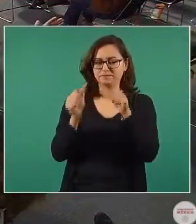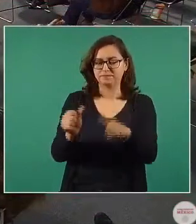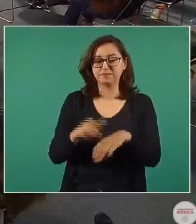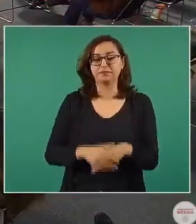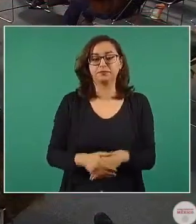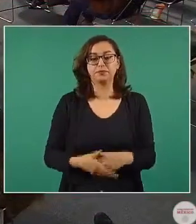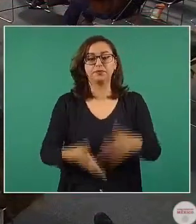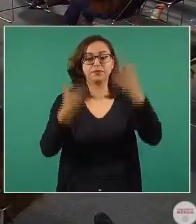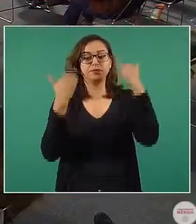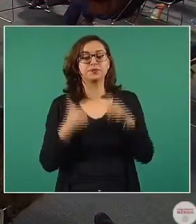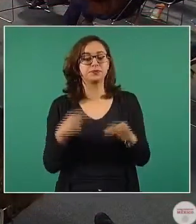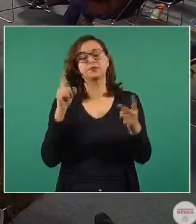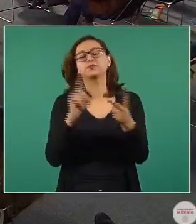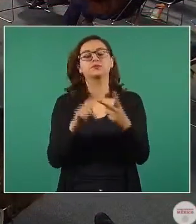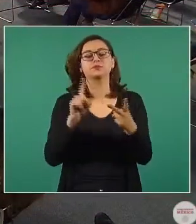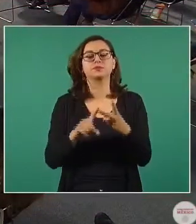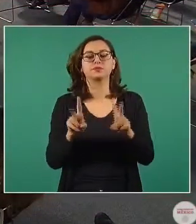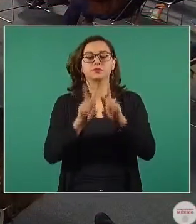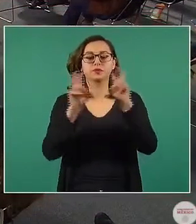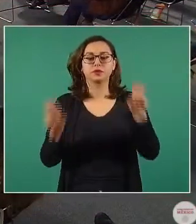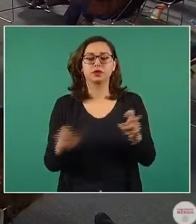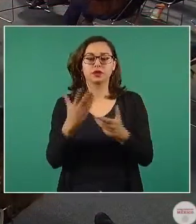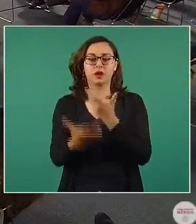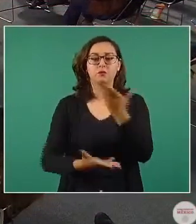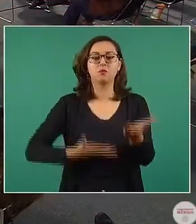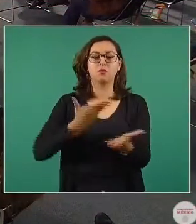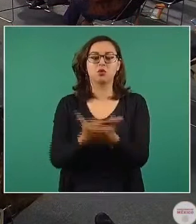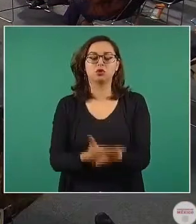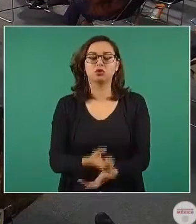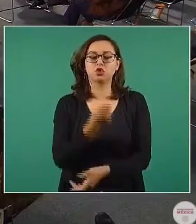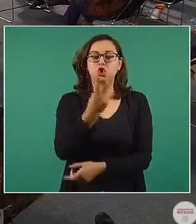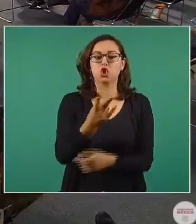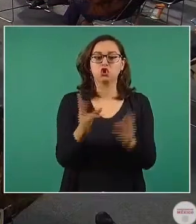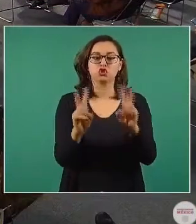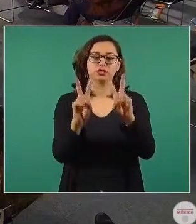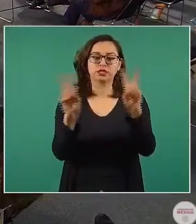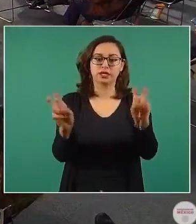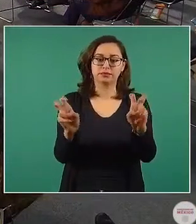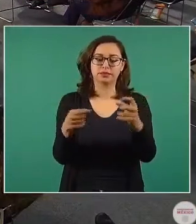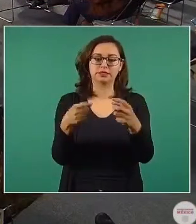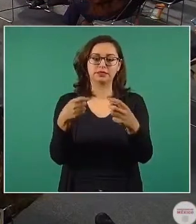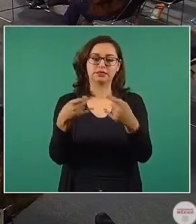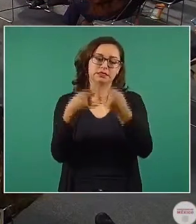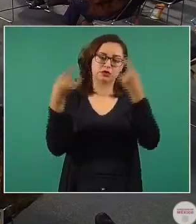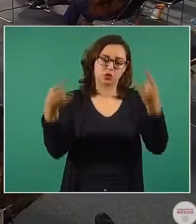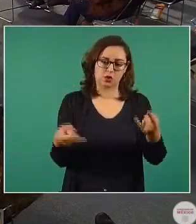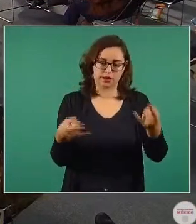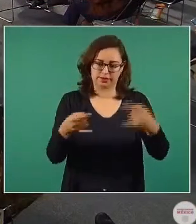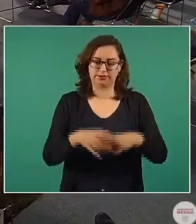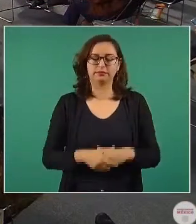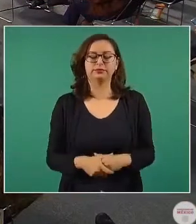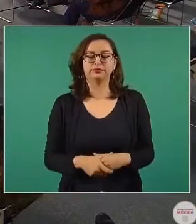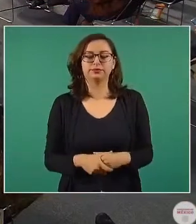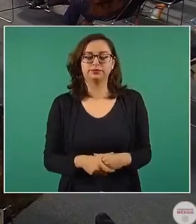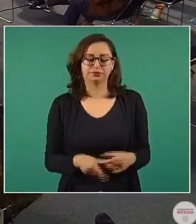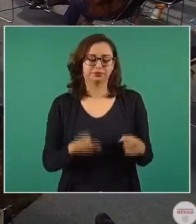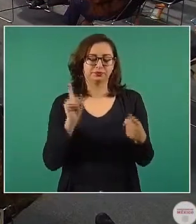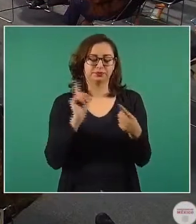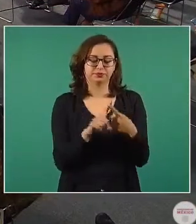presidente, le quiero presentar dos casos. Uno, que es una carta dirigida a